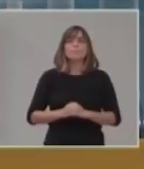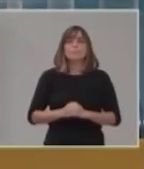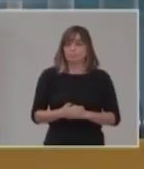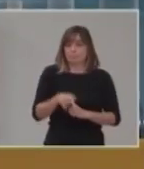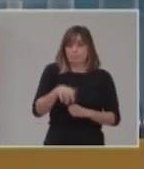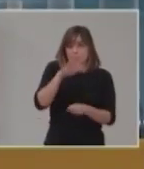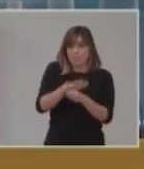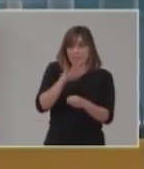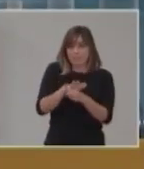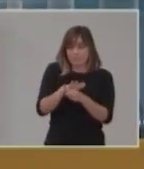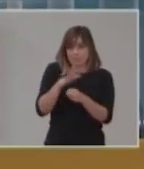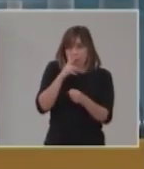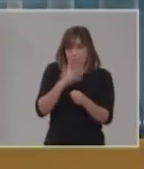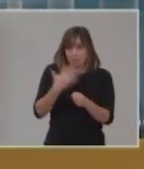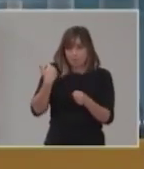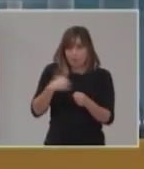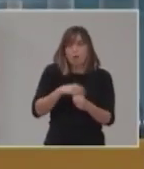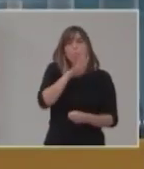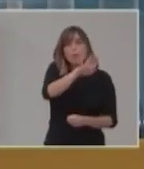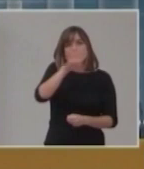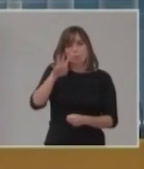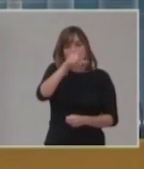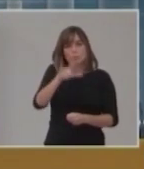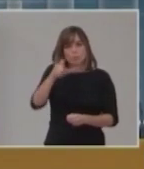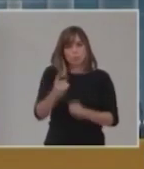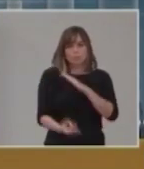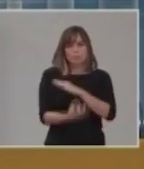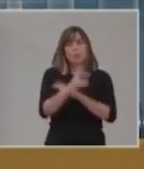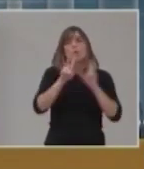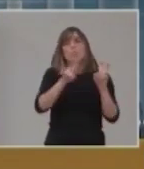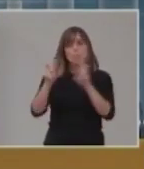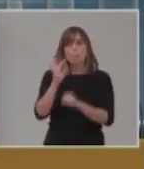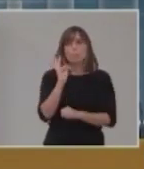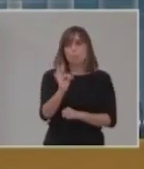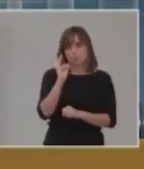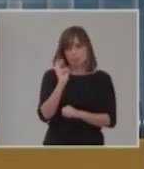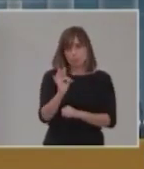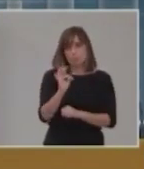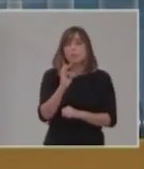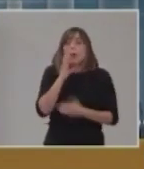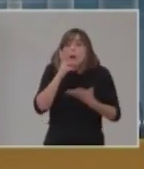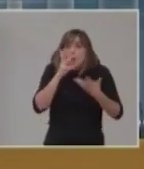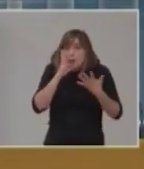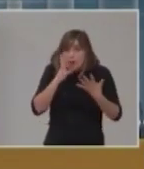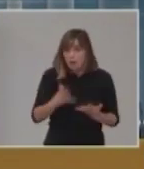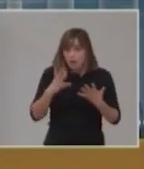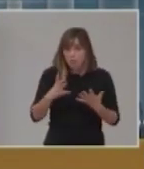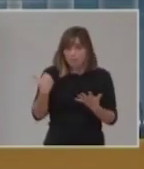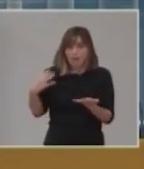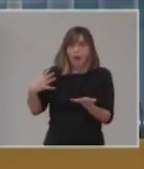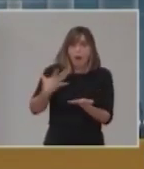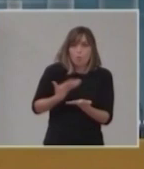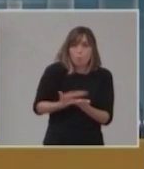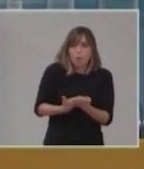que va de martes, tenemos ya 44 nuevos positivos. Con los datos actualizados a primera hora de hoy, los acumulados